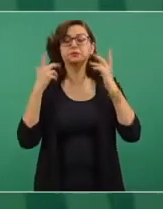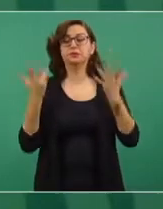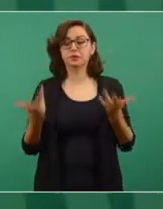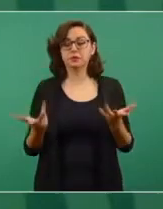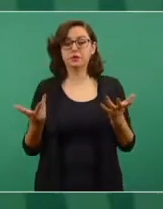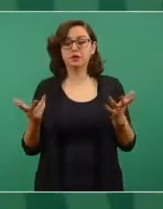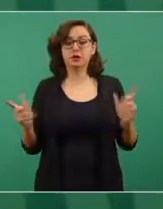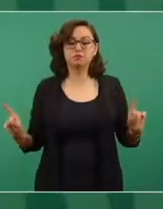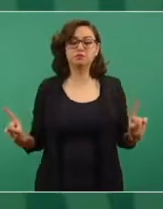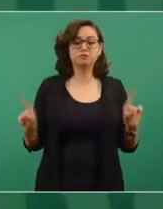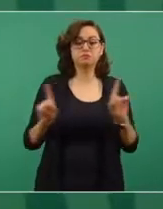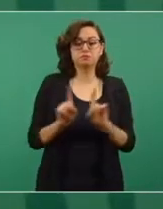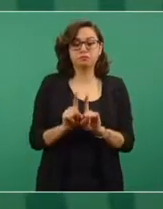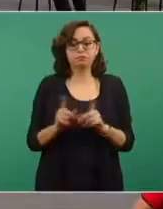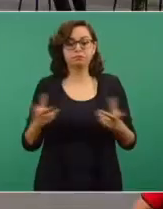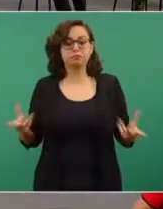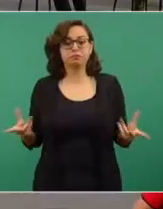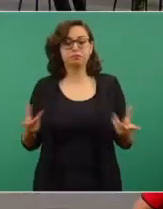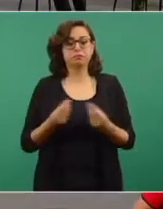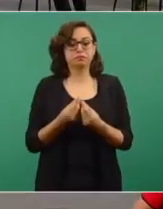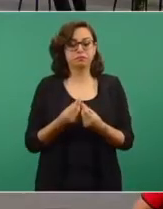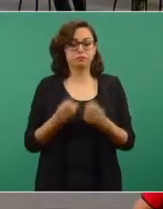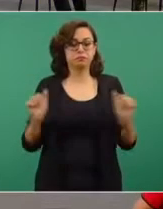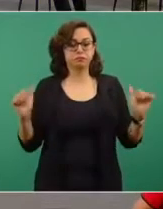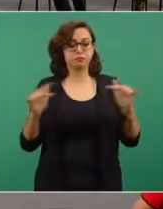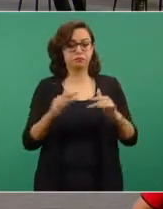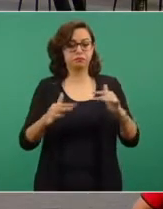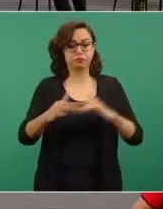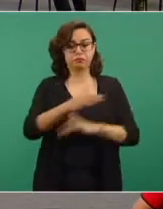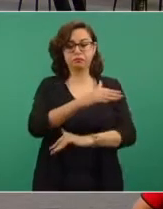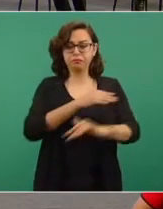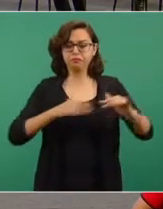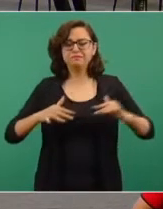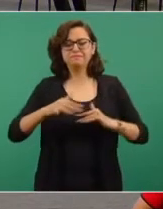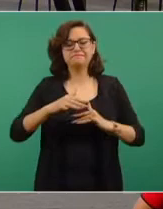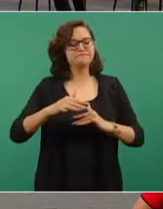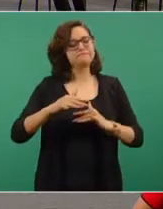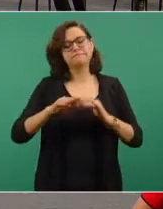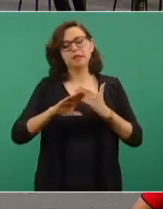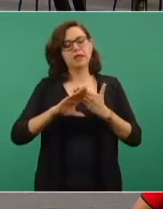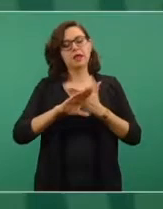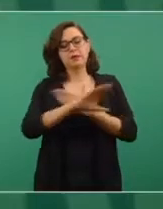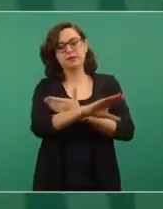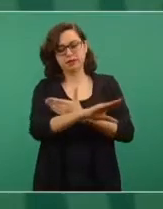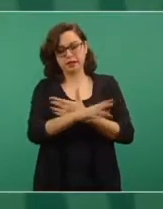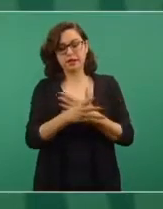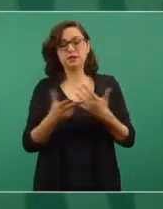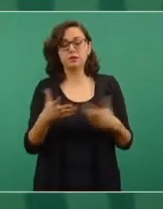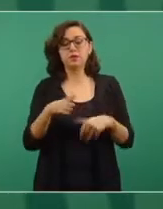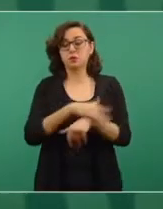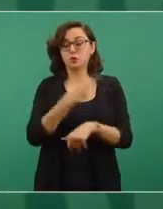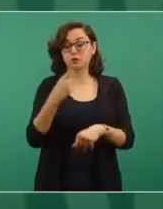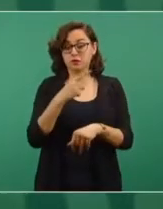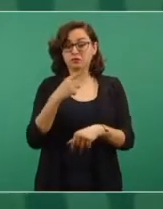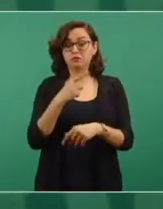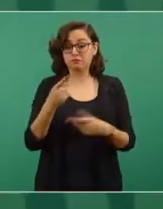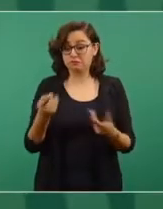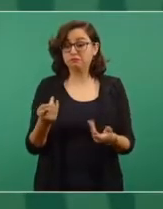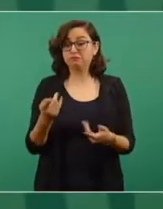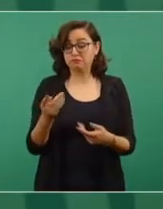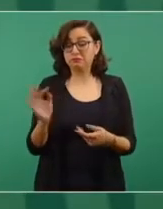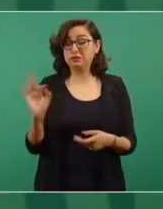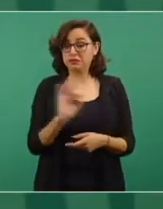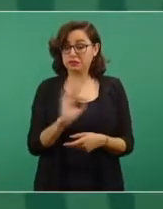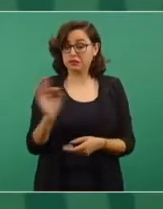encuentros con otras personas, sobre todo si son encuentros masivos, porque existe el riesgo de esta reemergencia. Esto es lo que en algunos